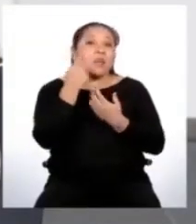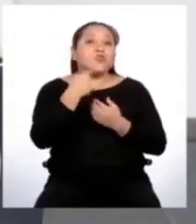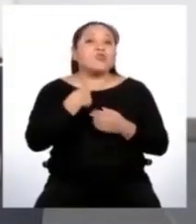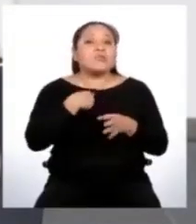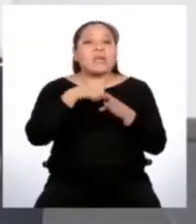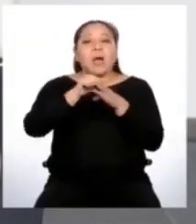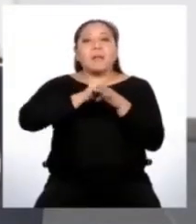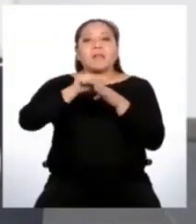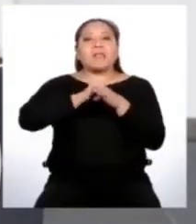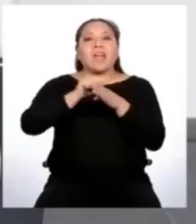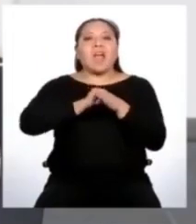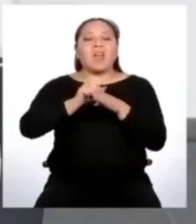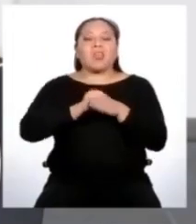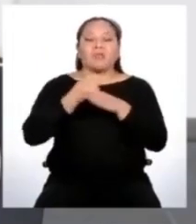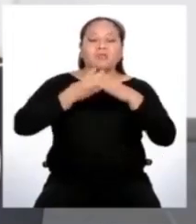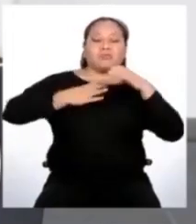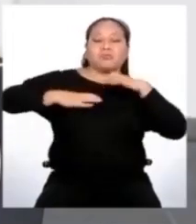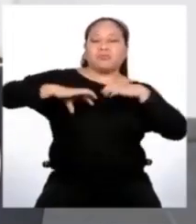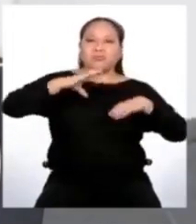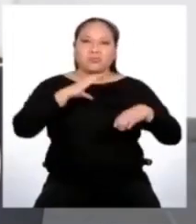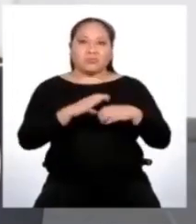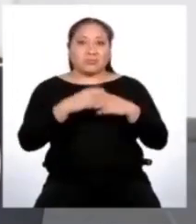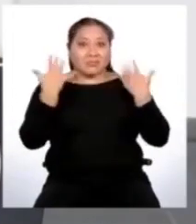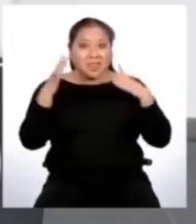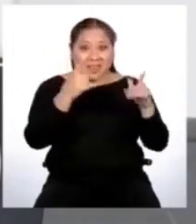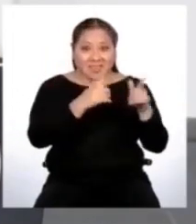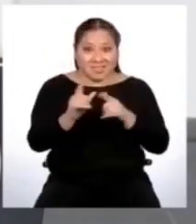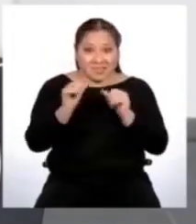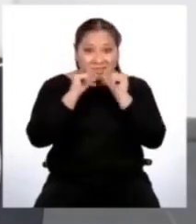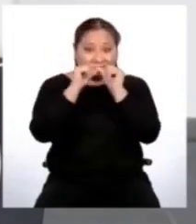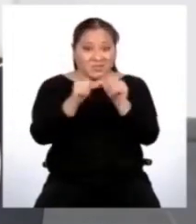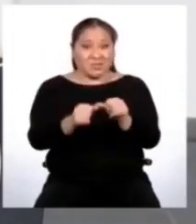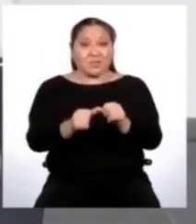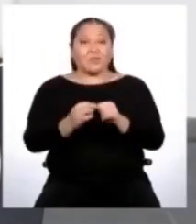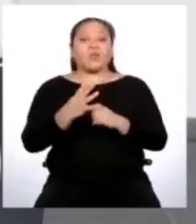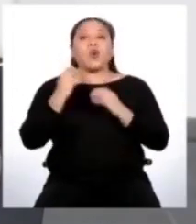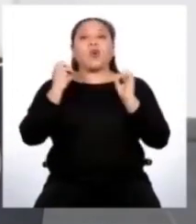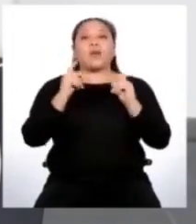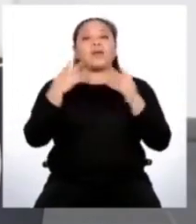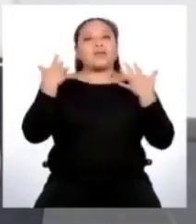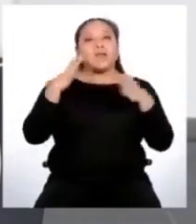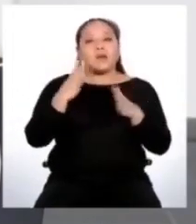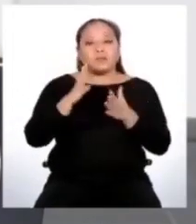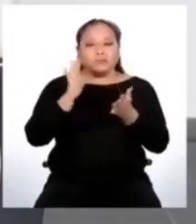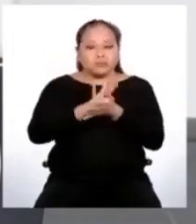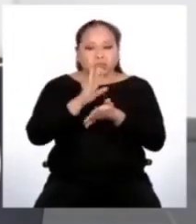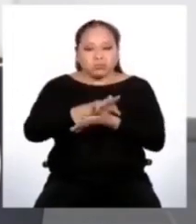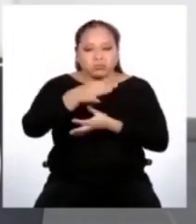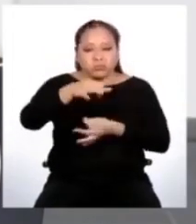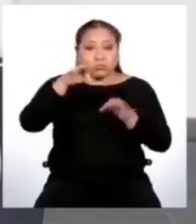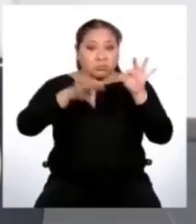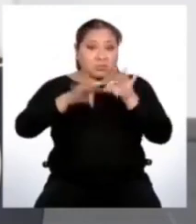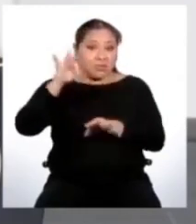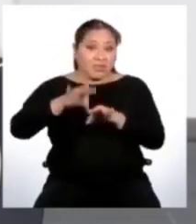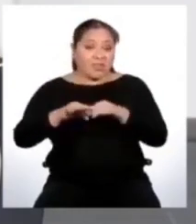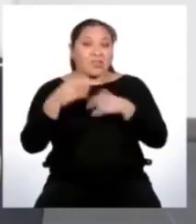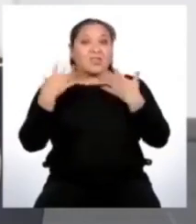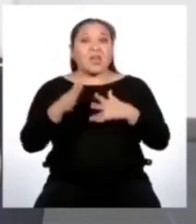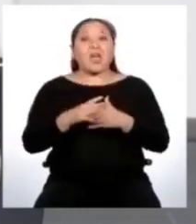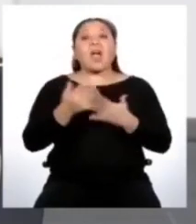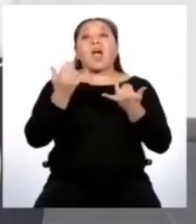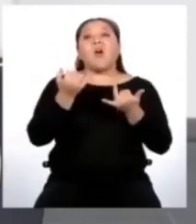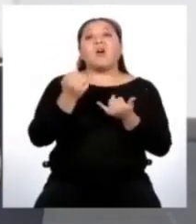la dramatización. ¿Listas y listos para continuar? Ya que tenemos construido nuestro libreto, es hora de